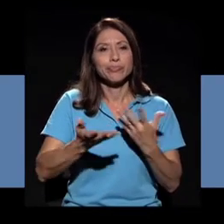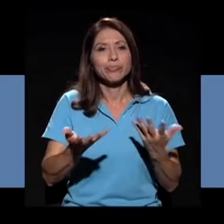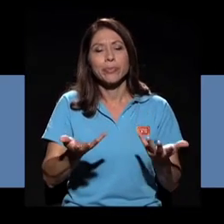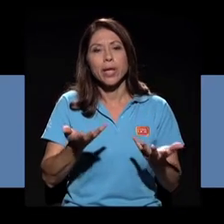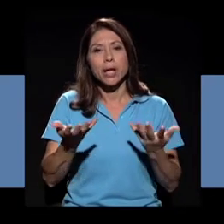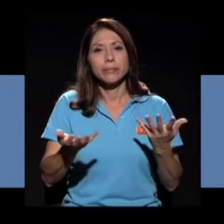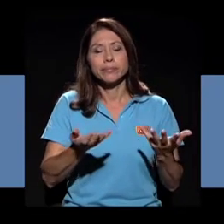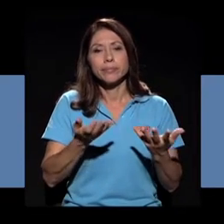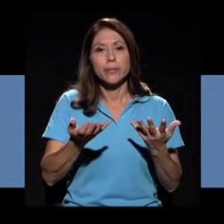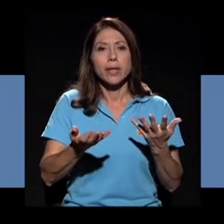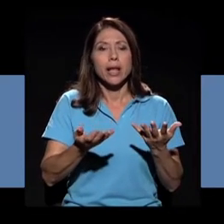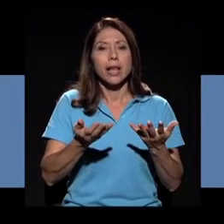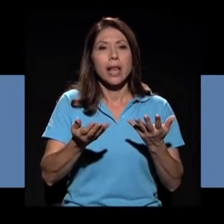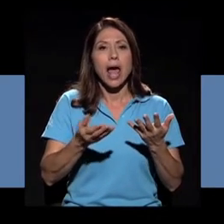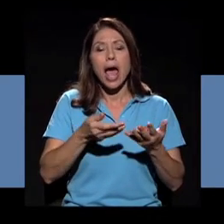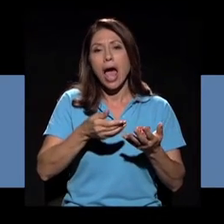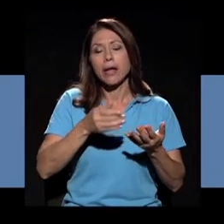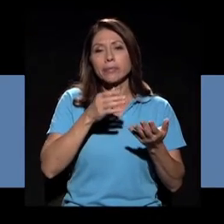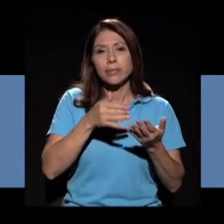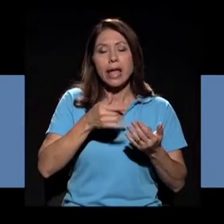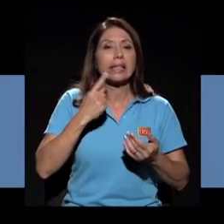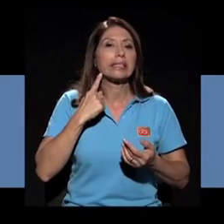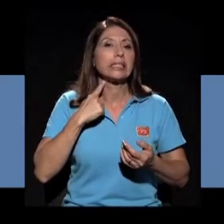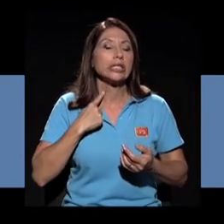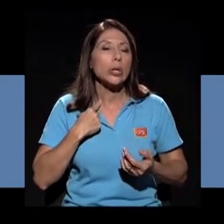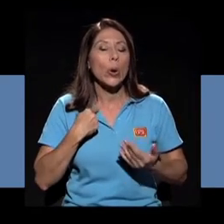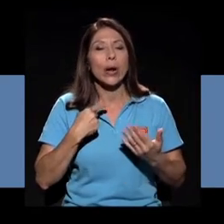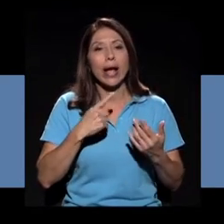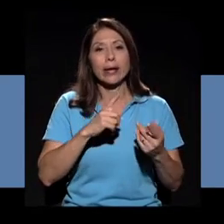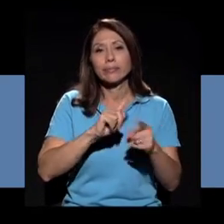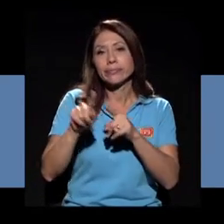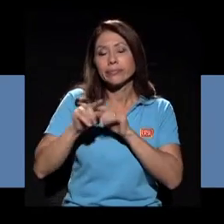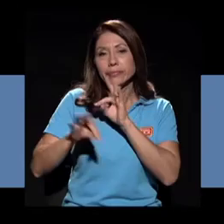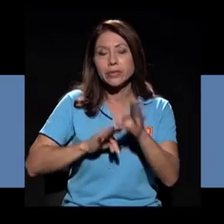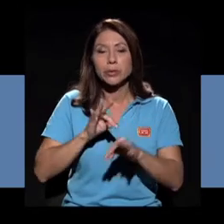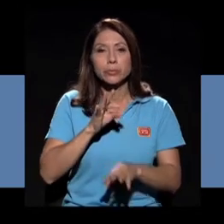adicción a la queta, a la marihuana,